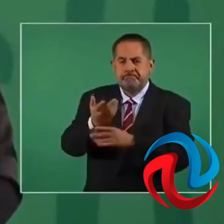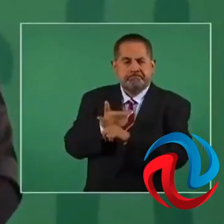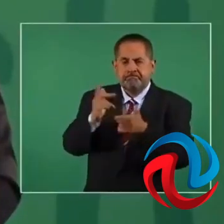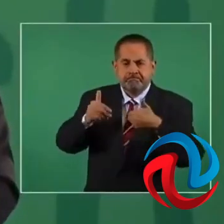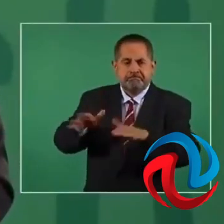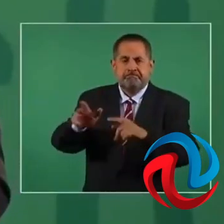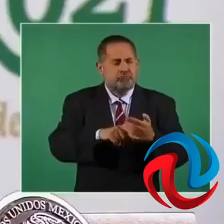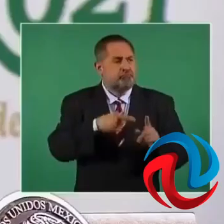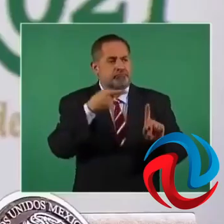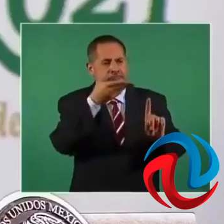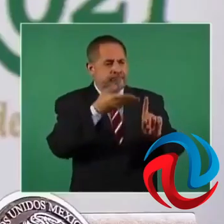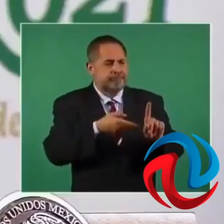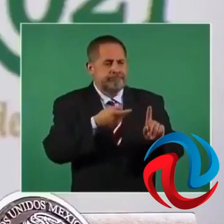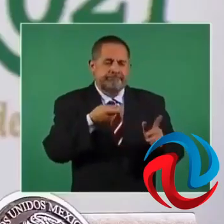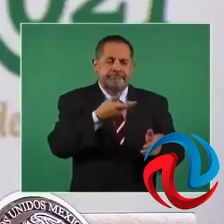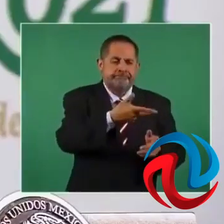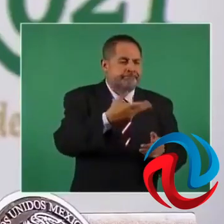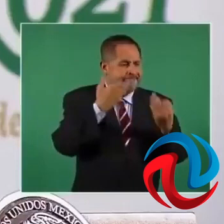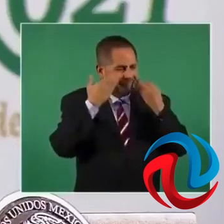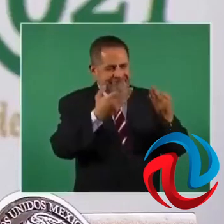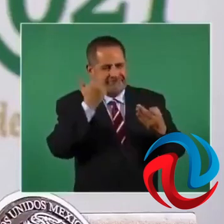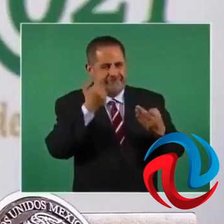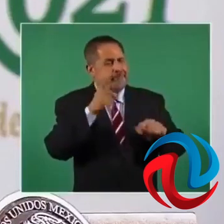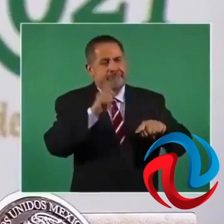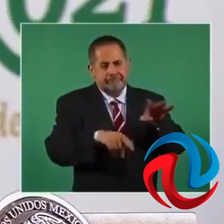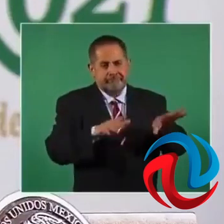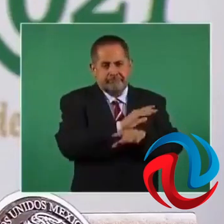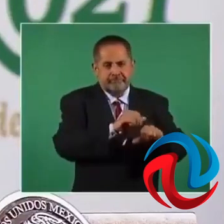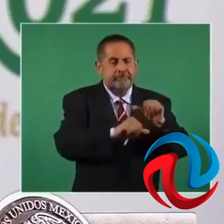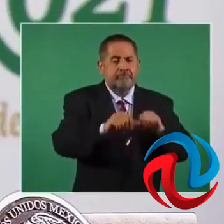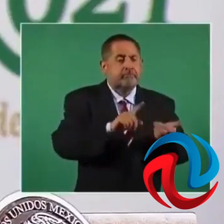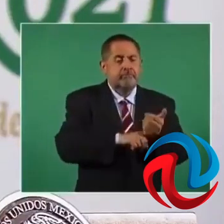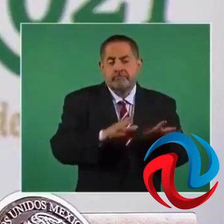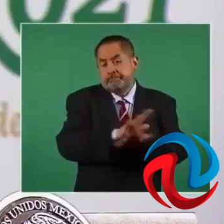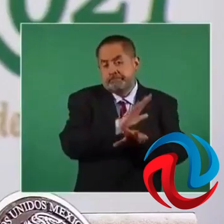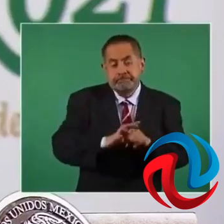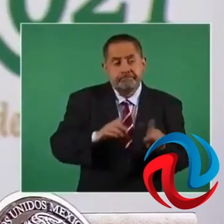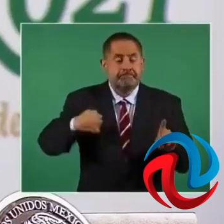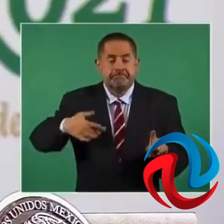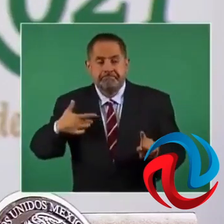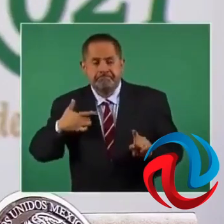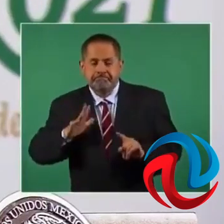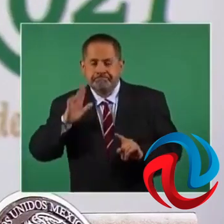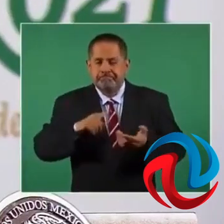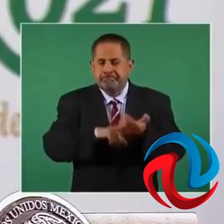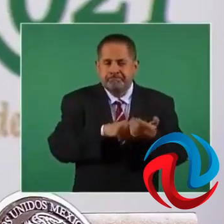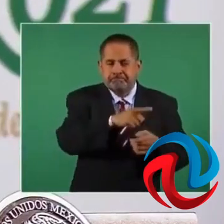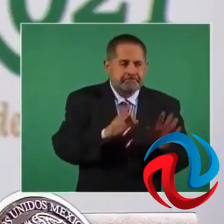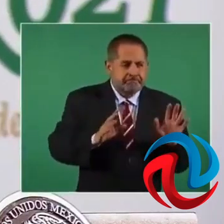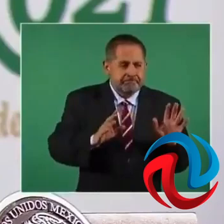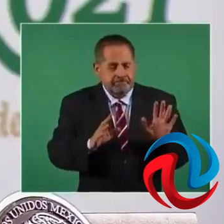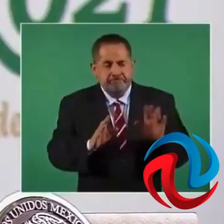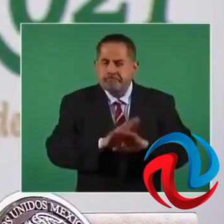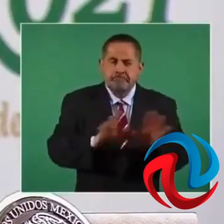informaban que arellano félix sería liberado de prisión en el vecino país y que no sería deportado a méxico al respecto el funcionario federal